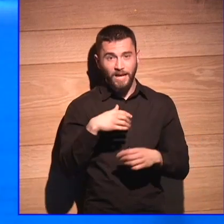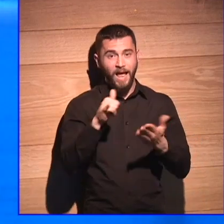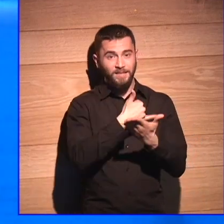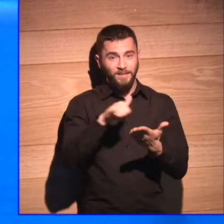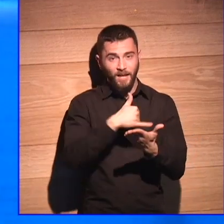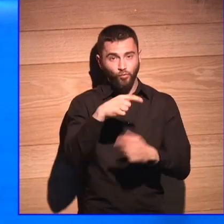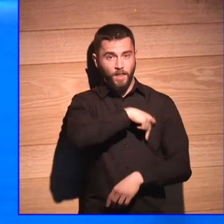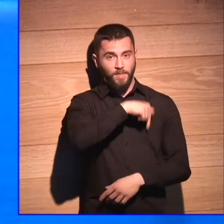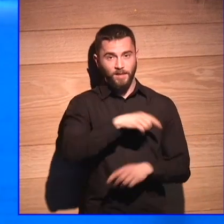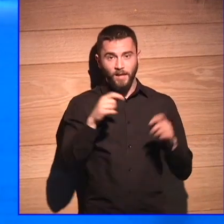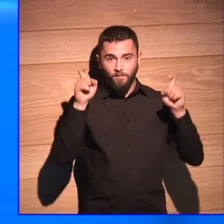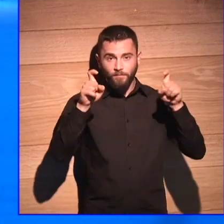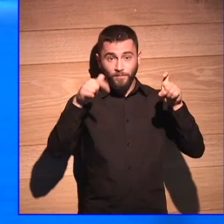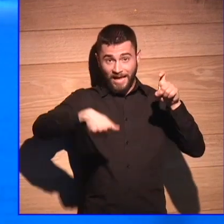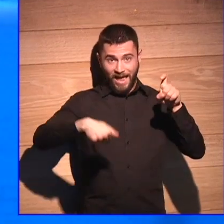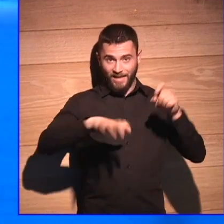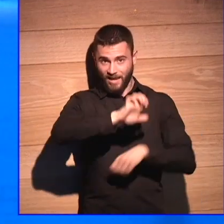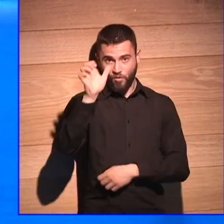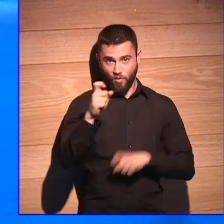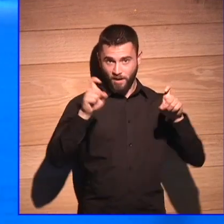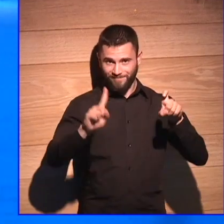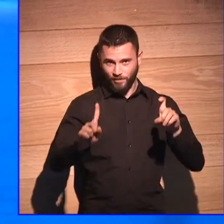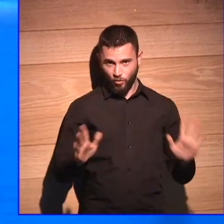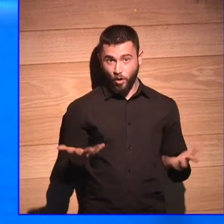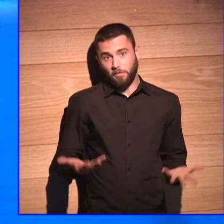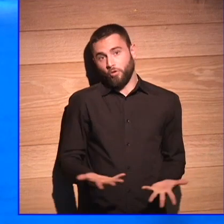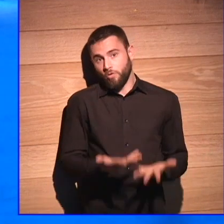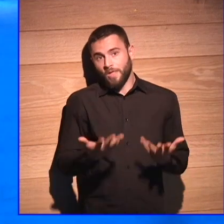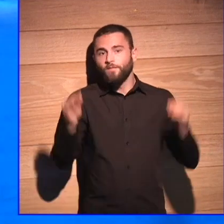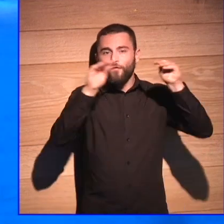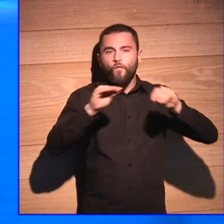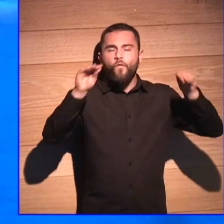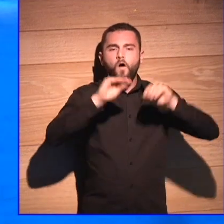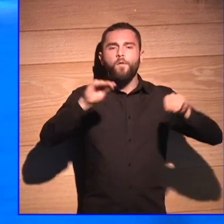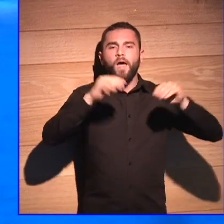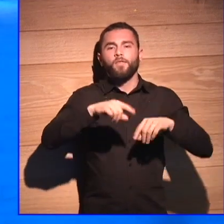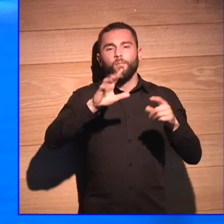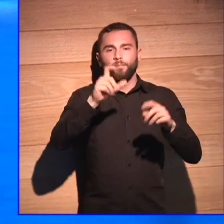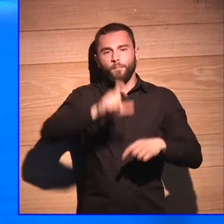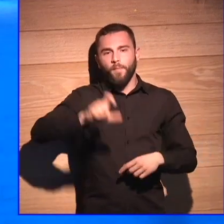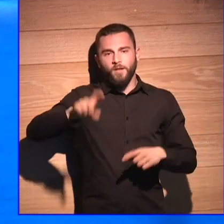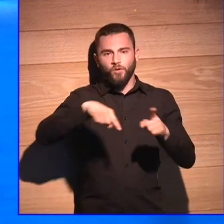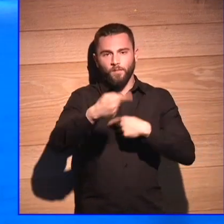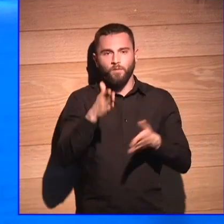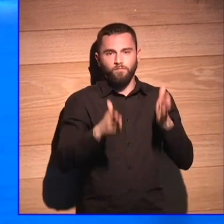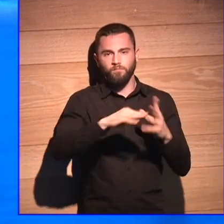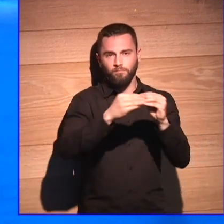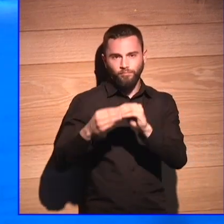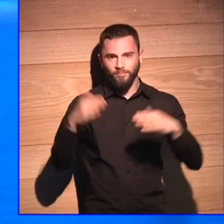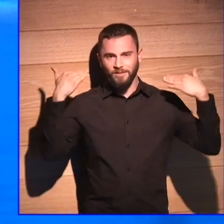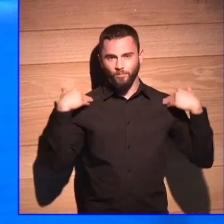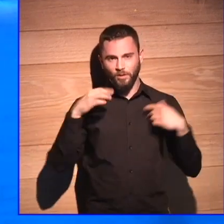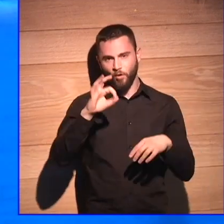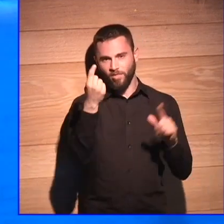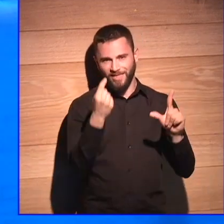asignaturas de ética que aquí no se imparten en Europa. O sea que al menos la formación de los que luego van a programar los robots o van a diseñarlos,